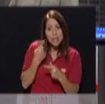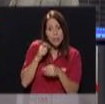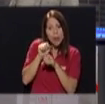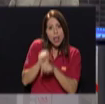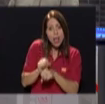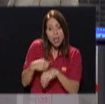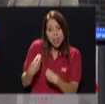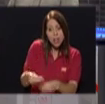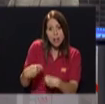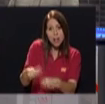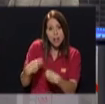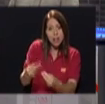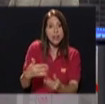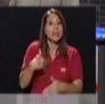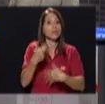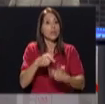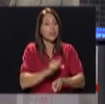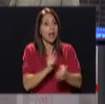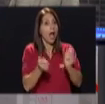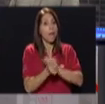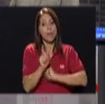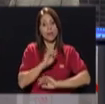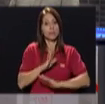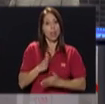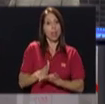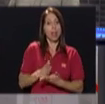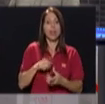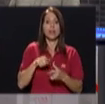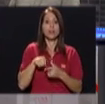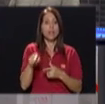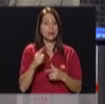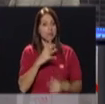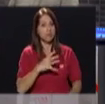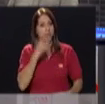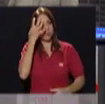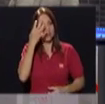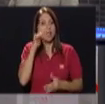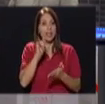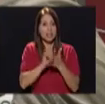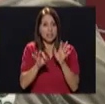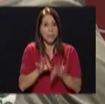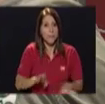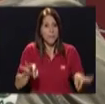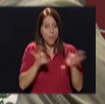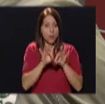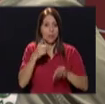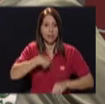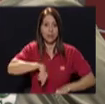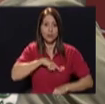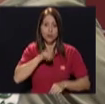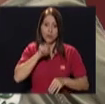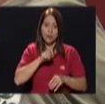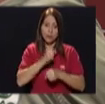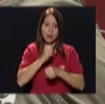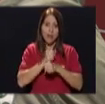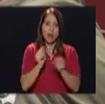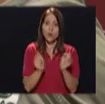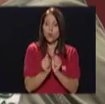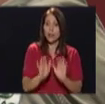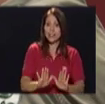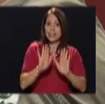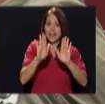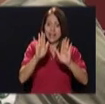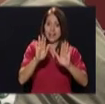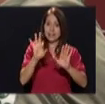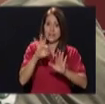el patrón. Entonces todo eso es importante, que tenemos que trabajarlo con excelentes canales de